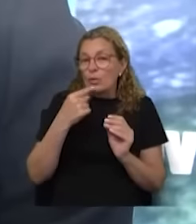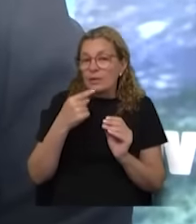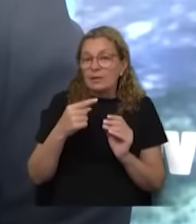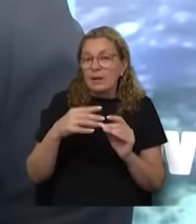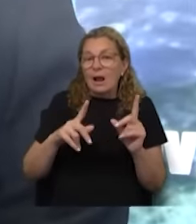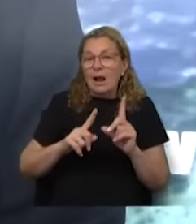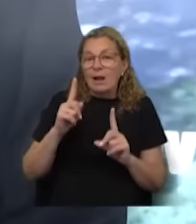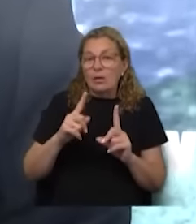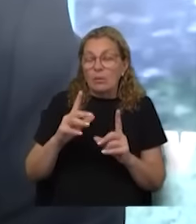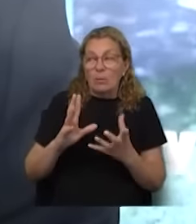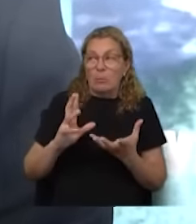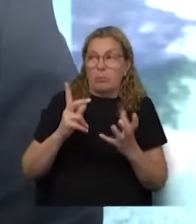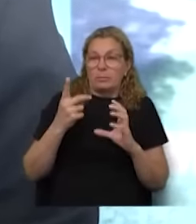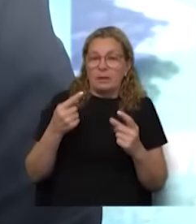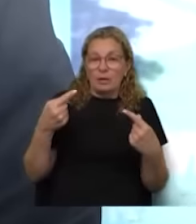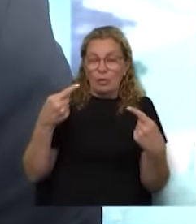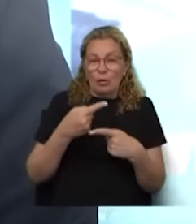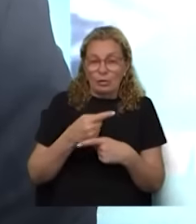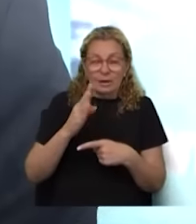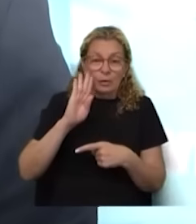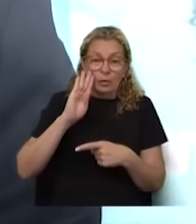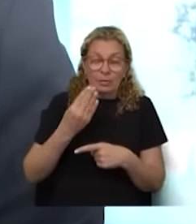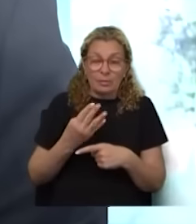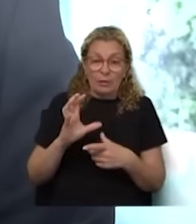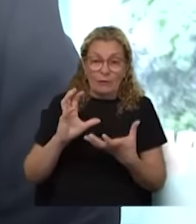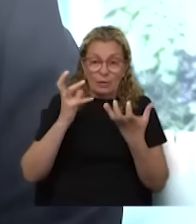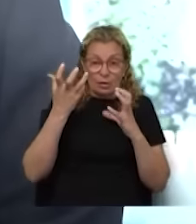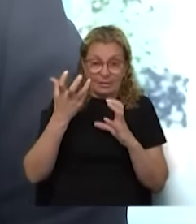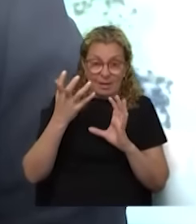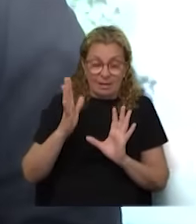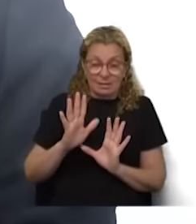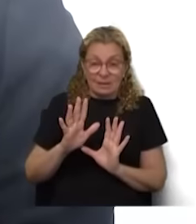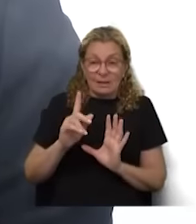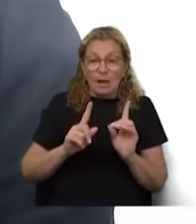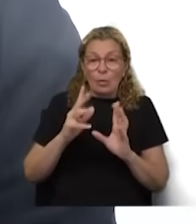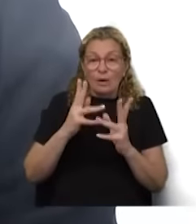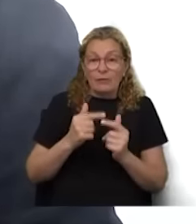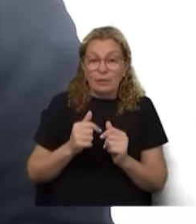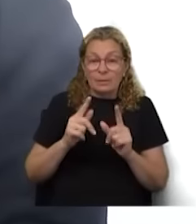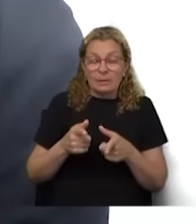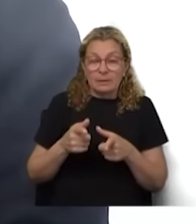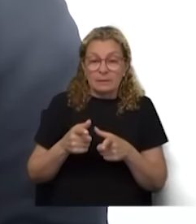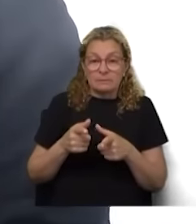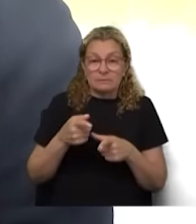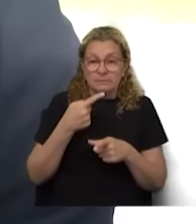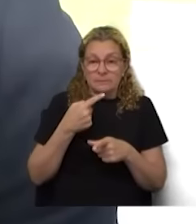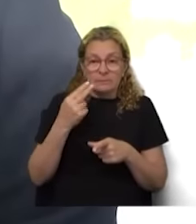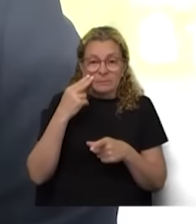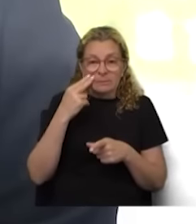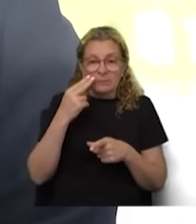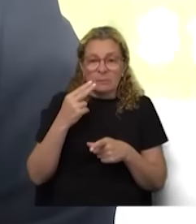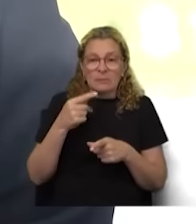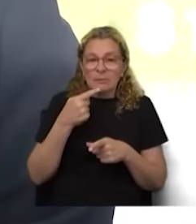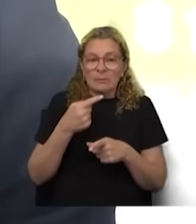de de reacción contra contra el reconocimiento de las violencias estructurales de alguna manera también incide